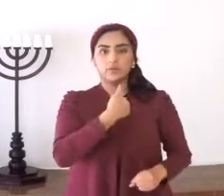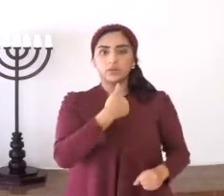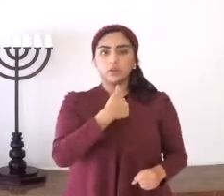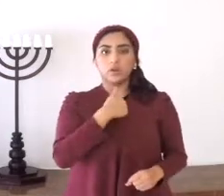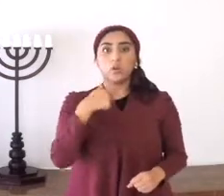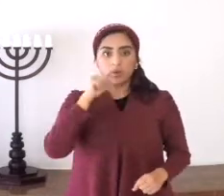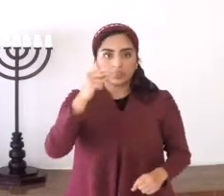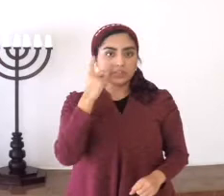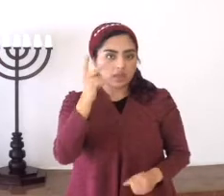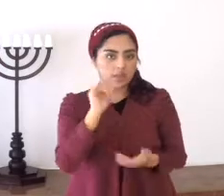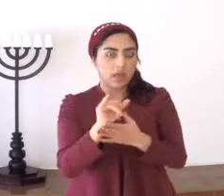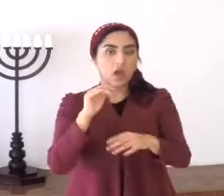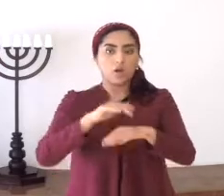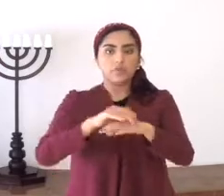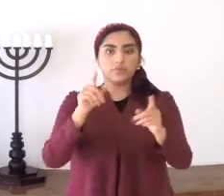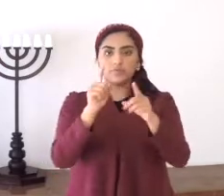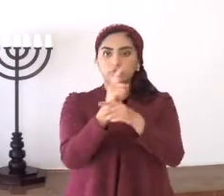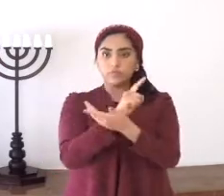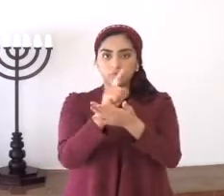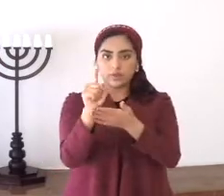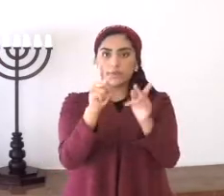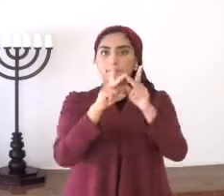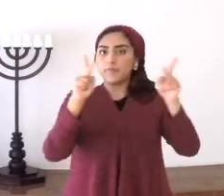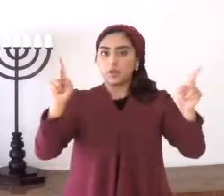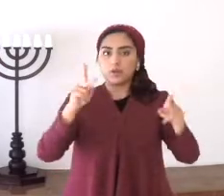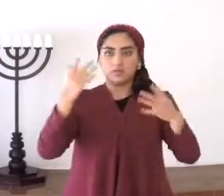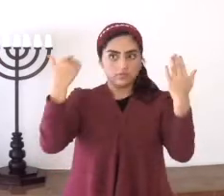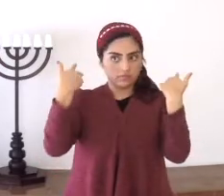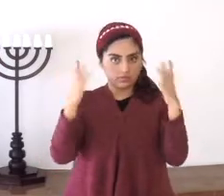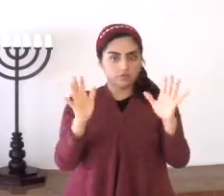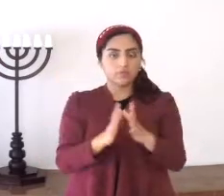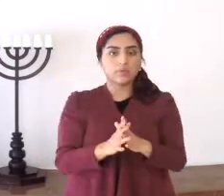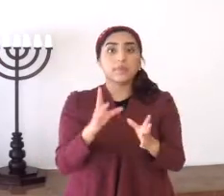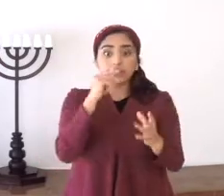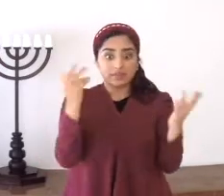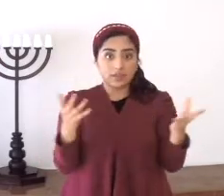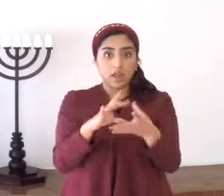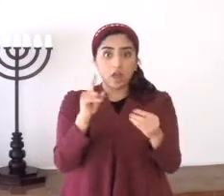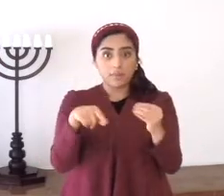no juró por Abraham, sino por sí mismo, y eso lo vimos en las Parashot.